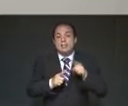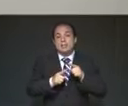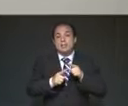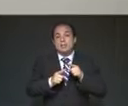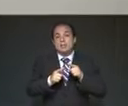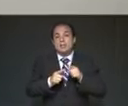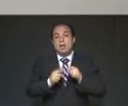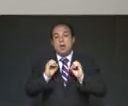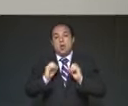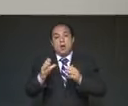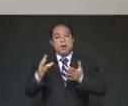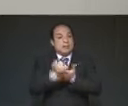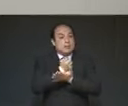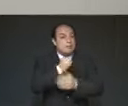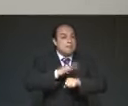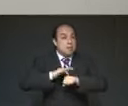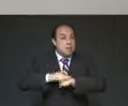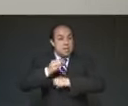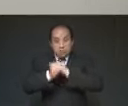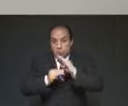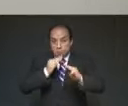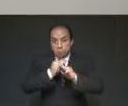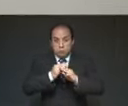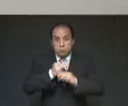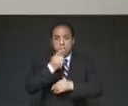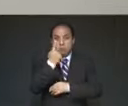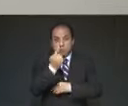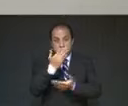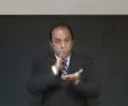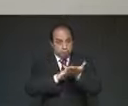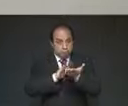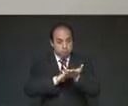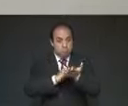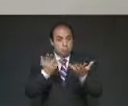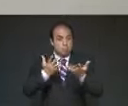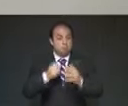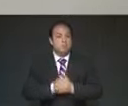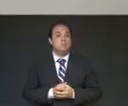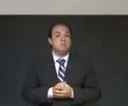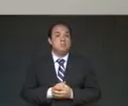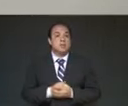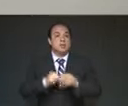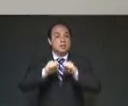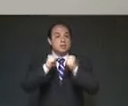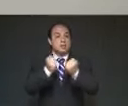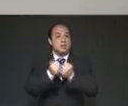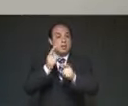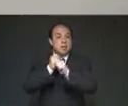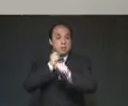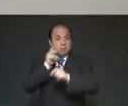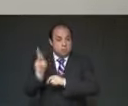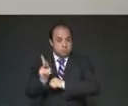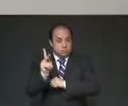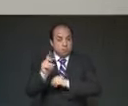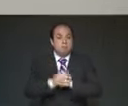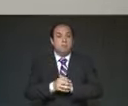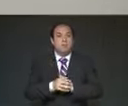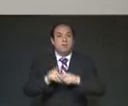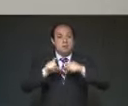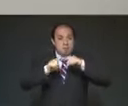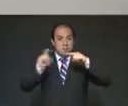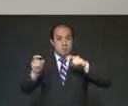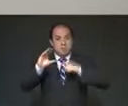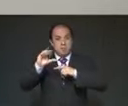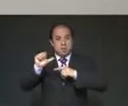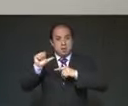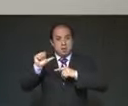mundial. Una de estas solicitudes fue por parte justamente del sistema de transporte público Cablebus. Se